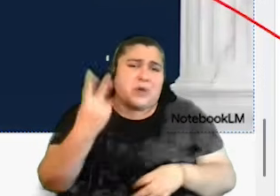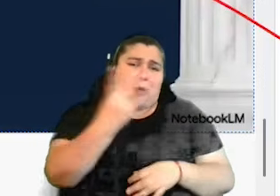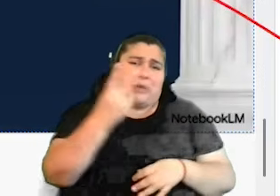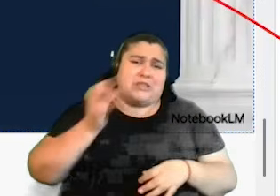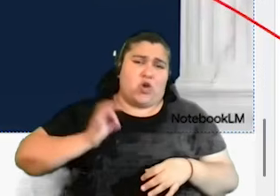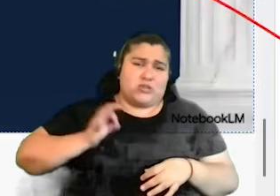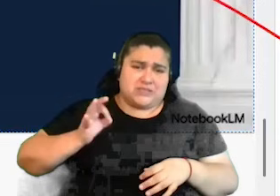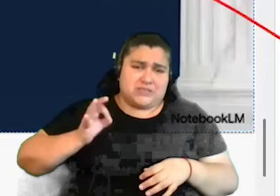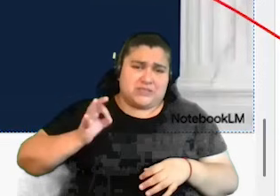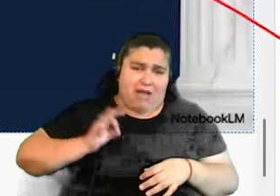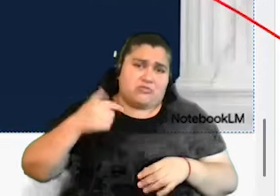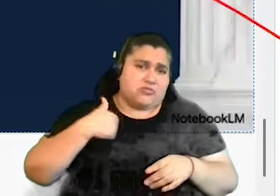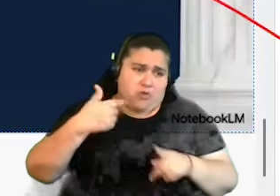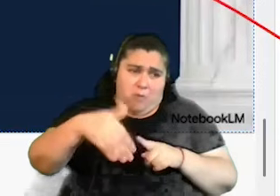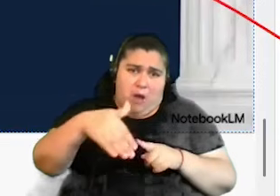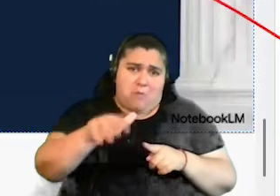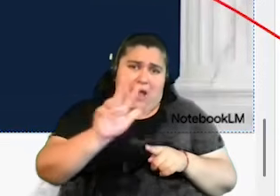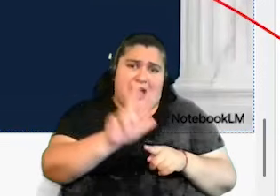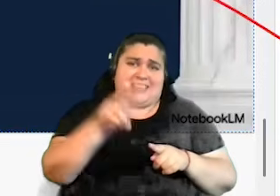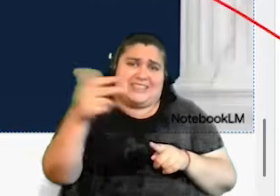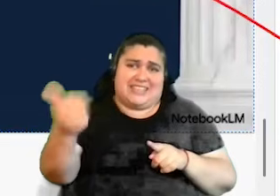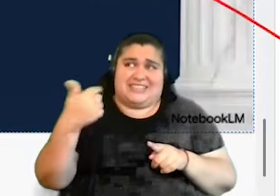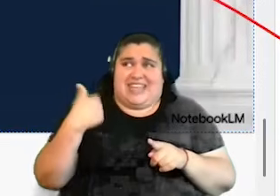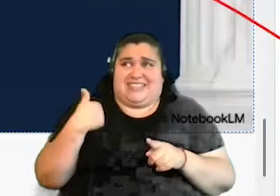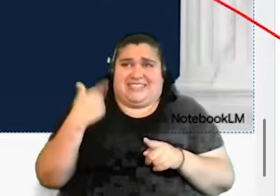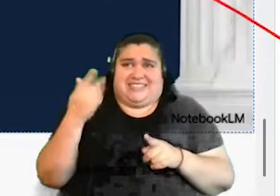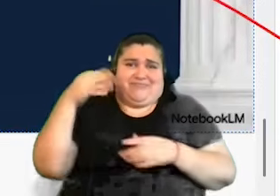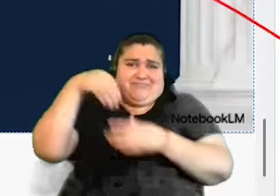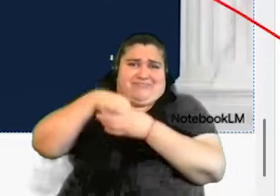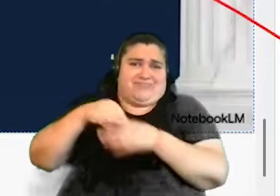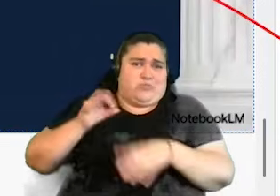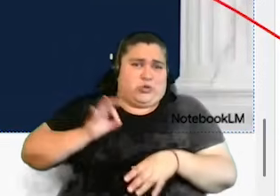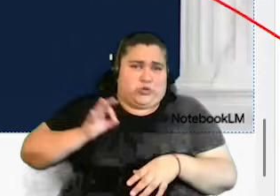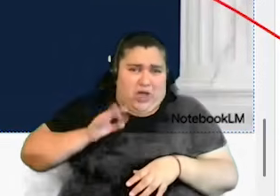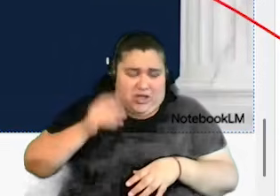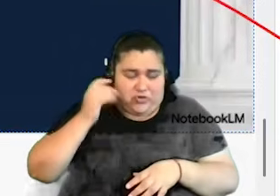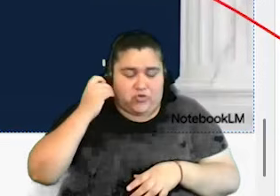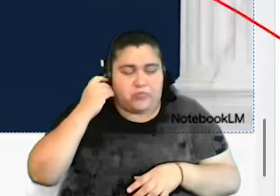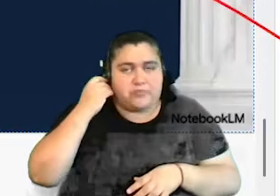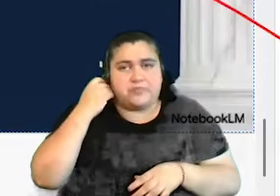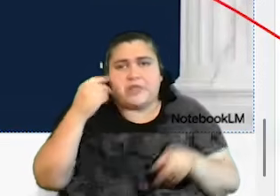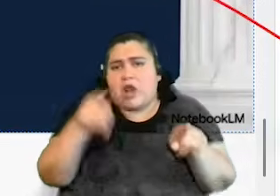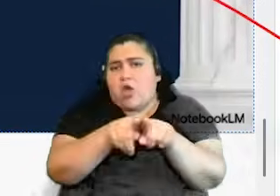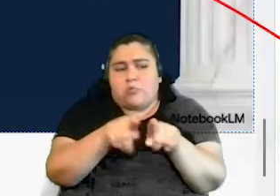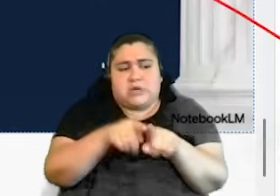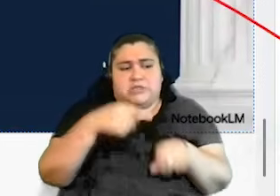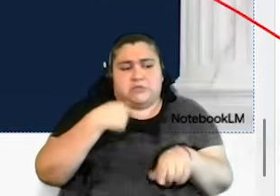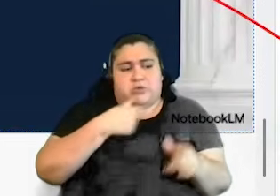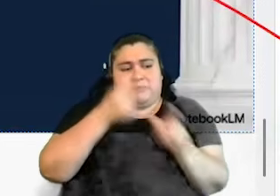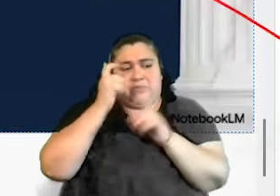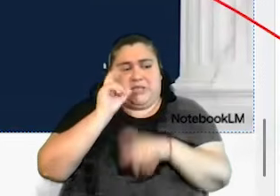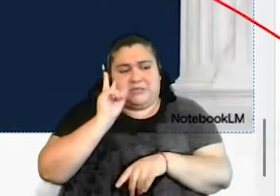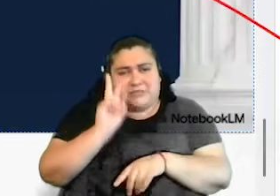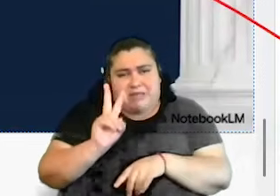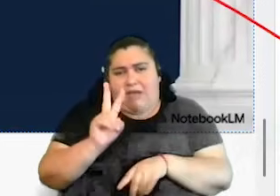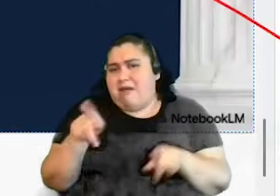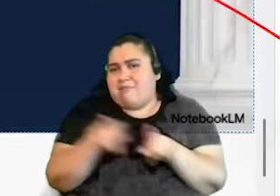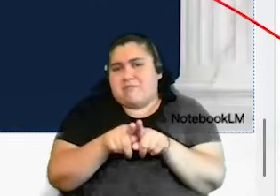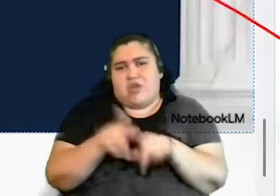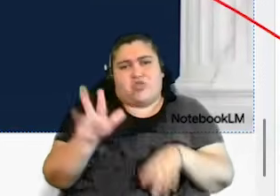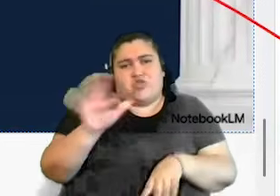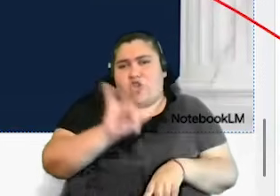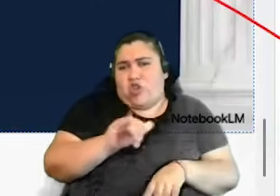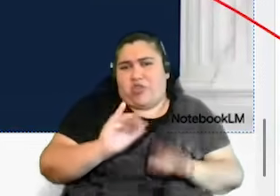y voy para 36 en la casa, con lo cual lo mío es la práctica del día a día. Yo lo que Totalmente, yo veo